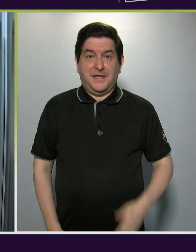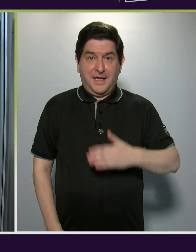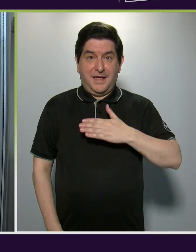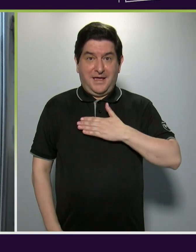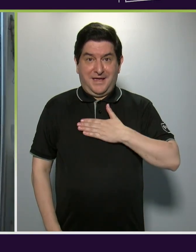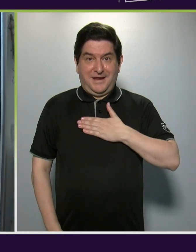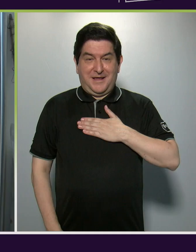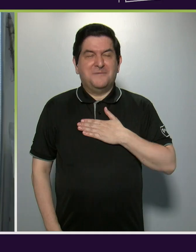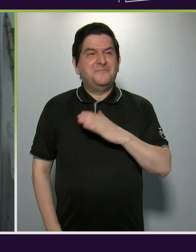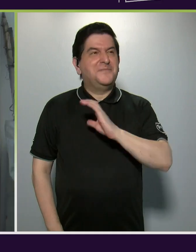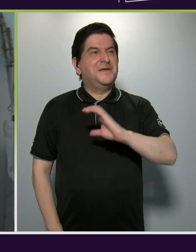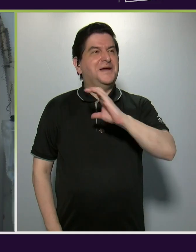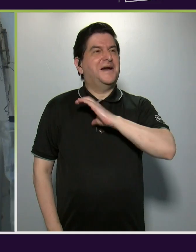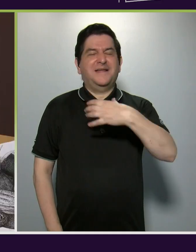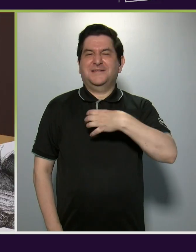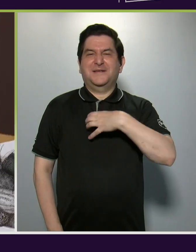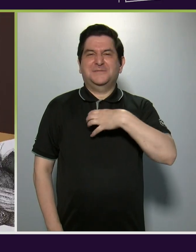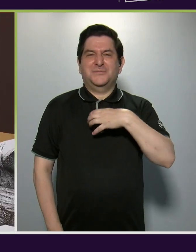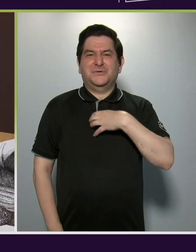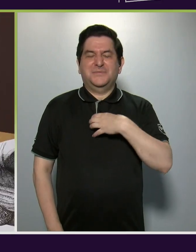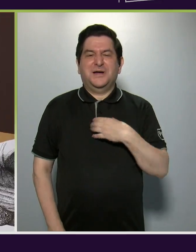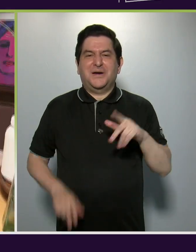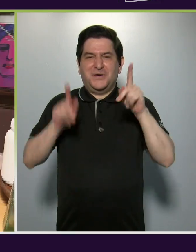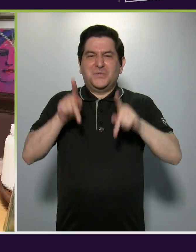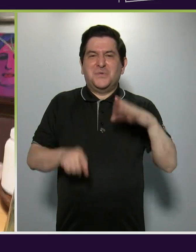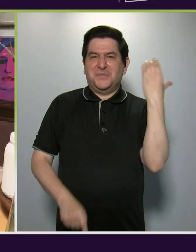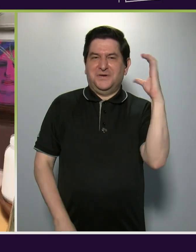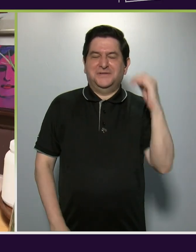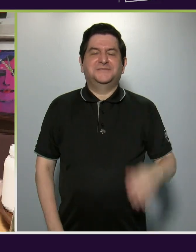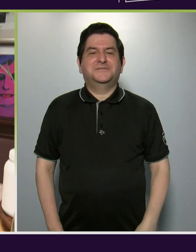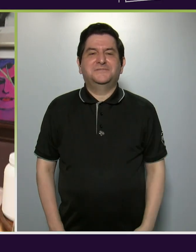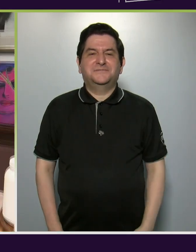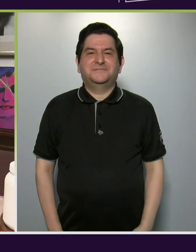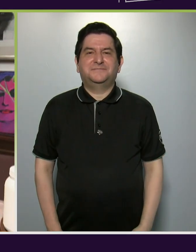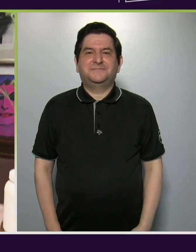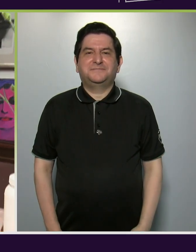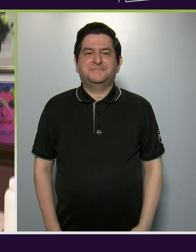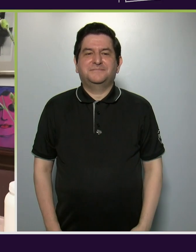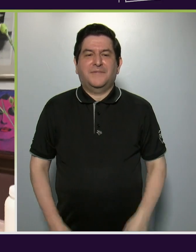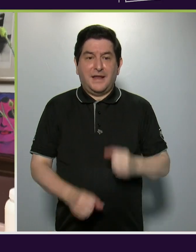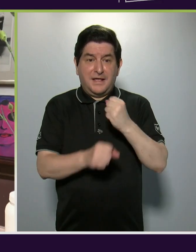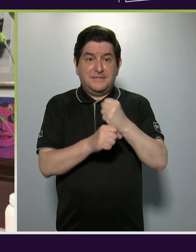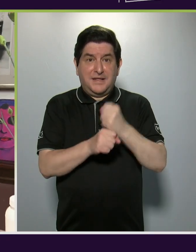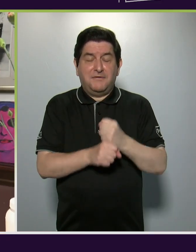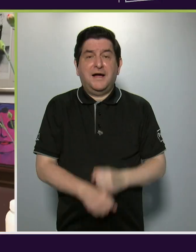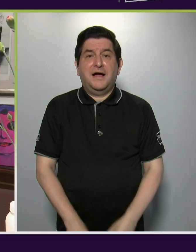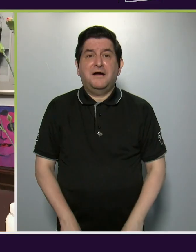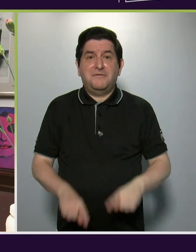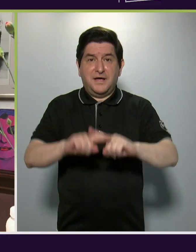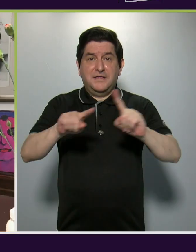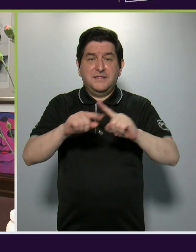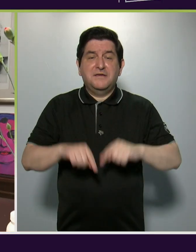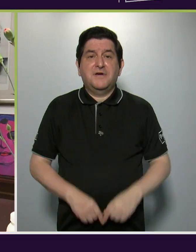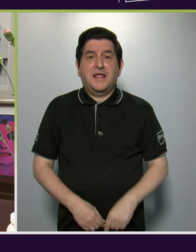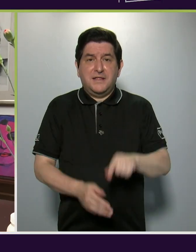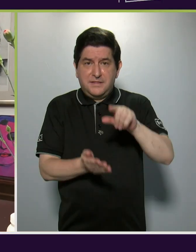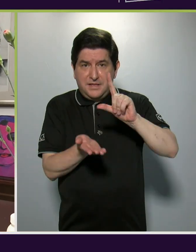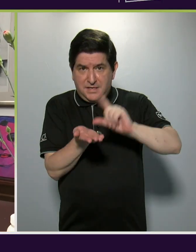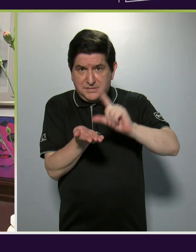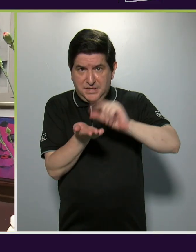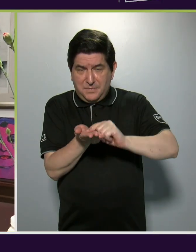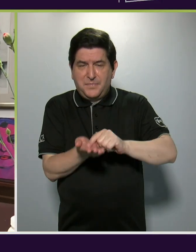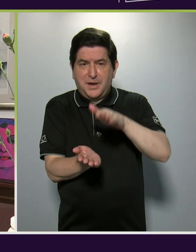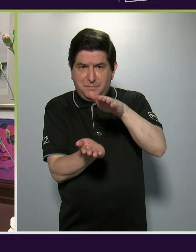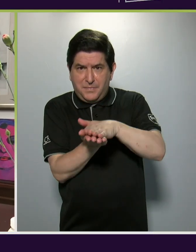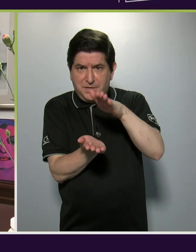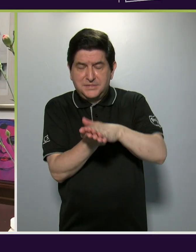cartagada, digamos, mi manera de ver las cosas. Trabajaba en imprentas y en litografías, conocía muy bien las pinturas